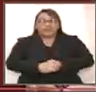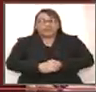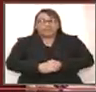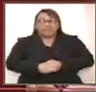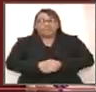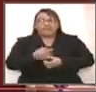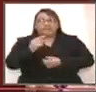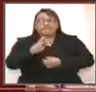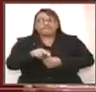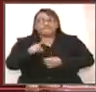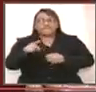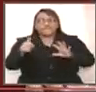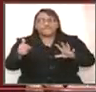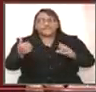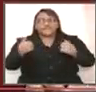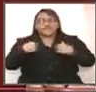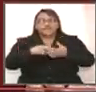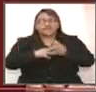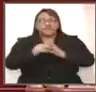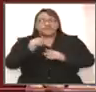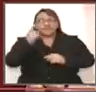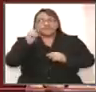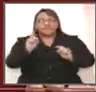el 2016 se tiene prevista